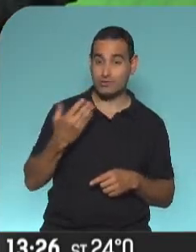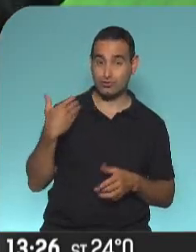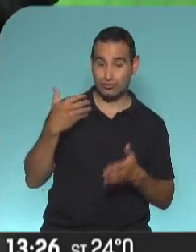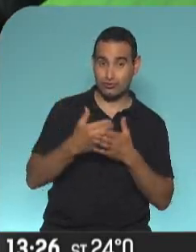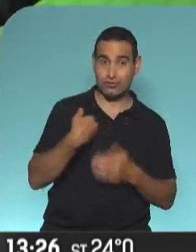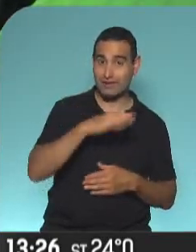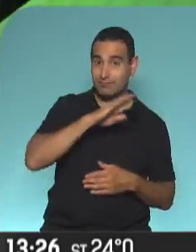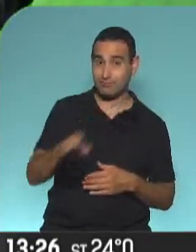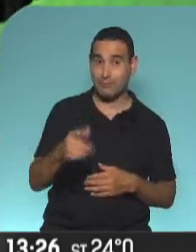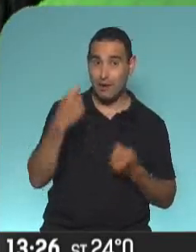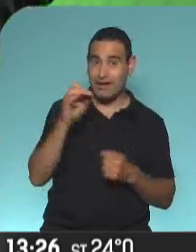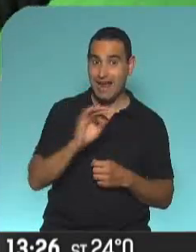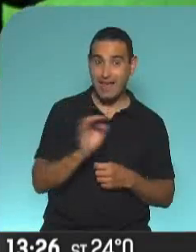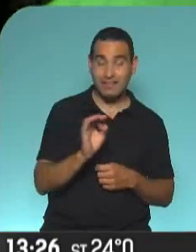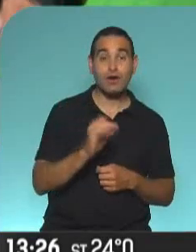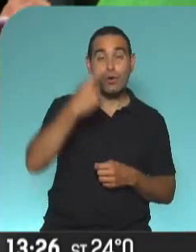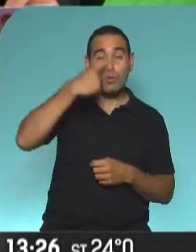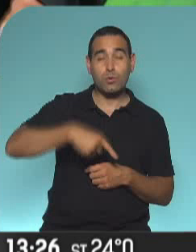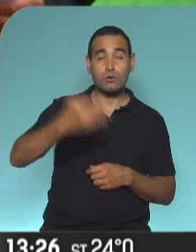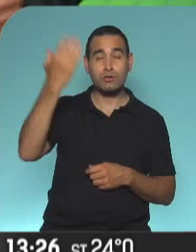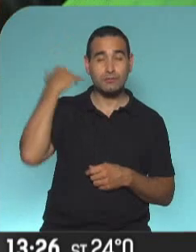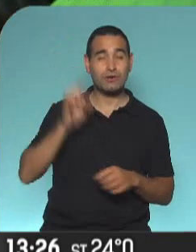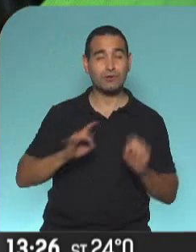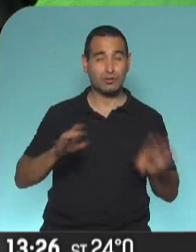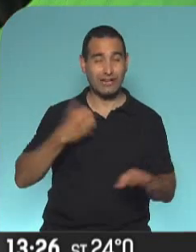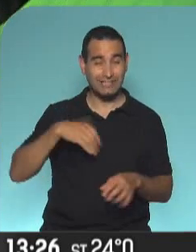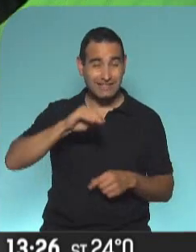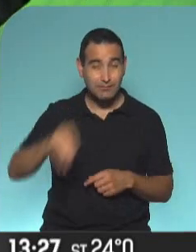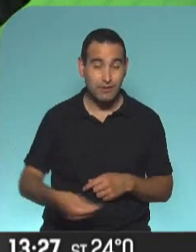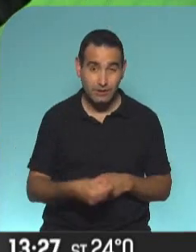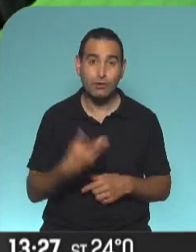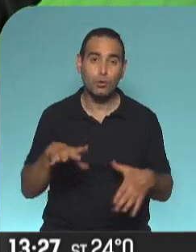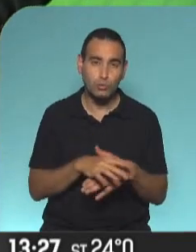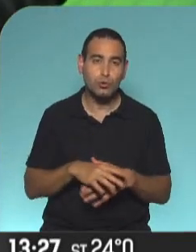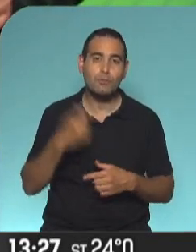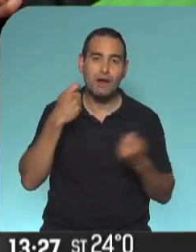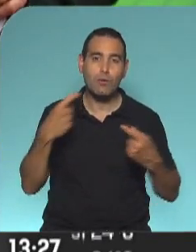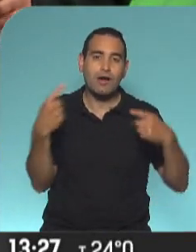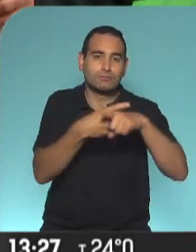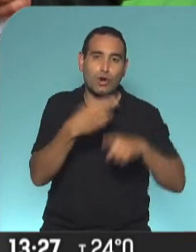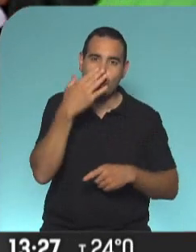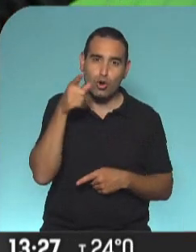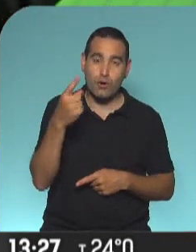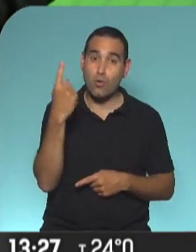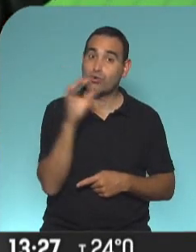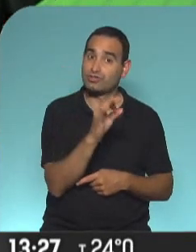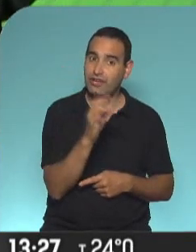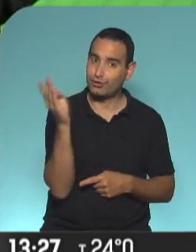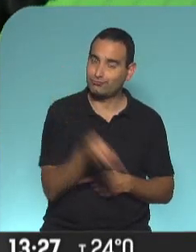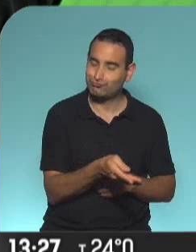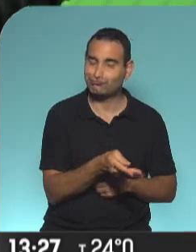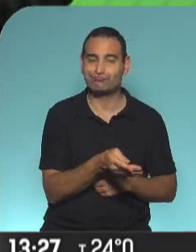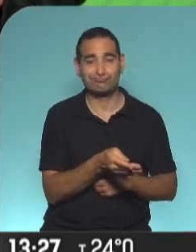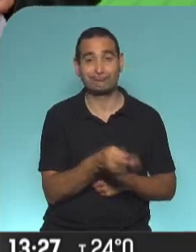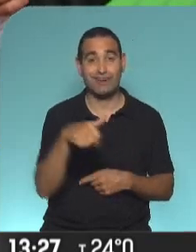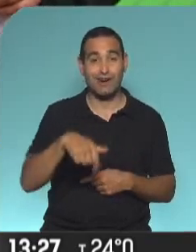mira. Y la última vez que Argentina perdió por eliminatorias, justamente fue con Paraguay, en Córdoba, 1-0. Así que la vuelta,